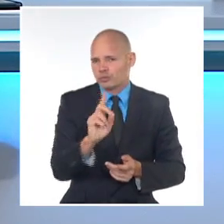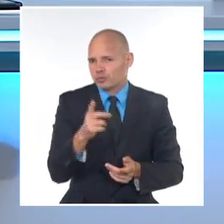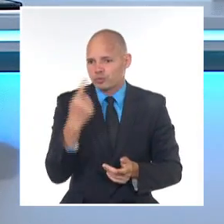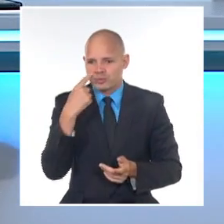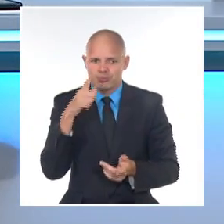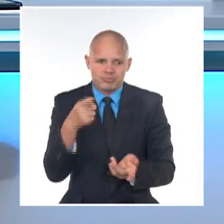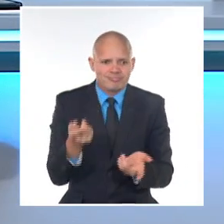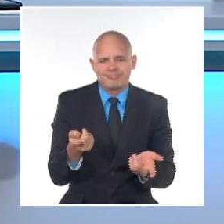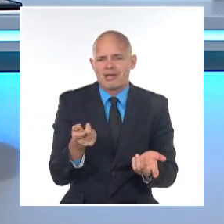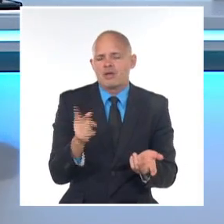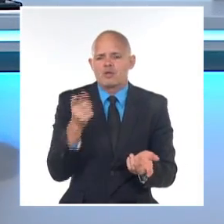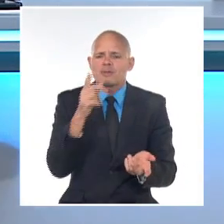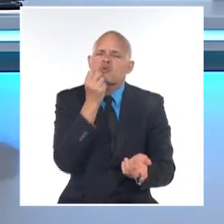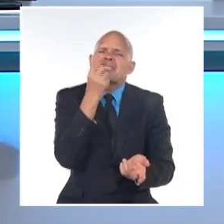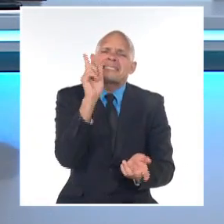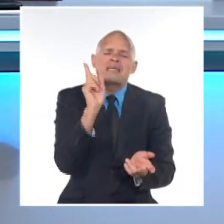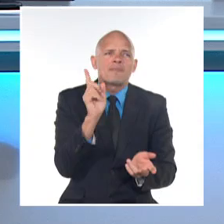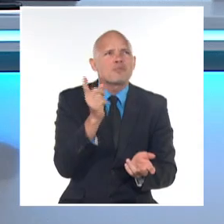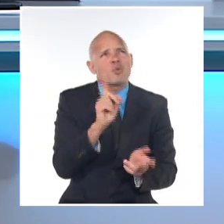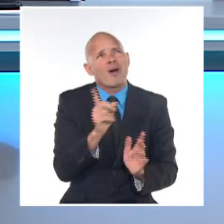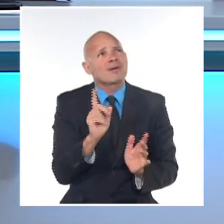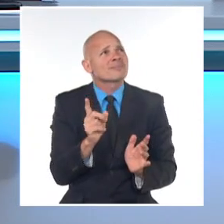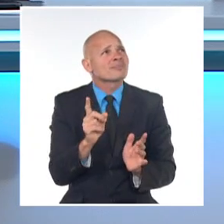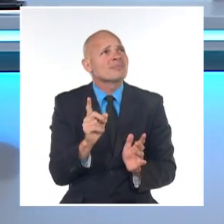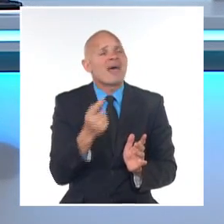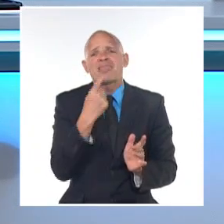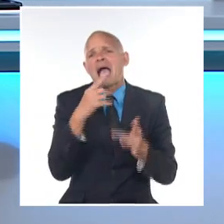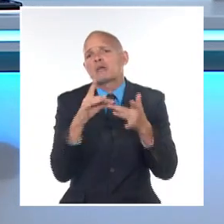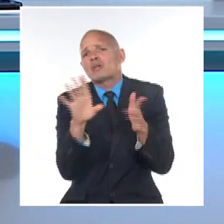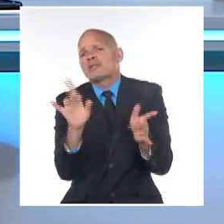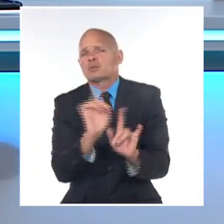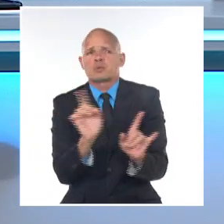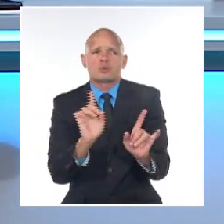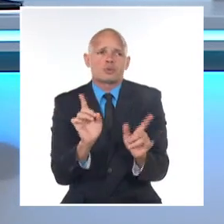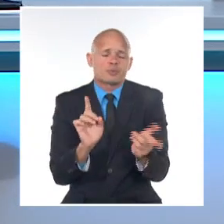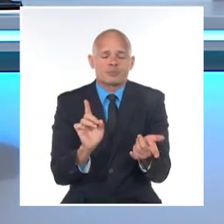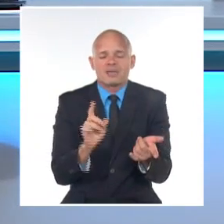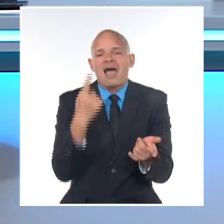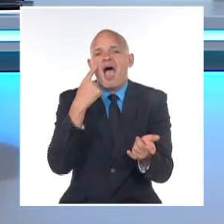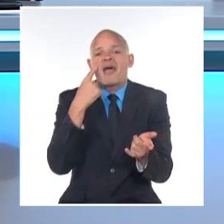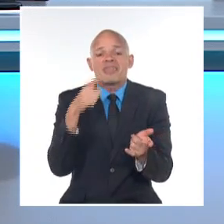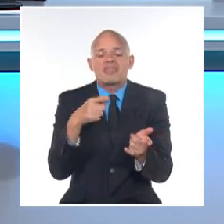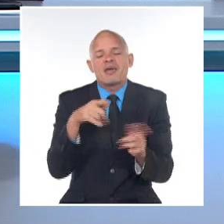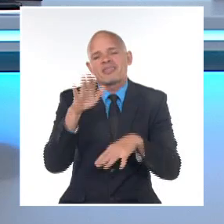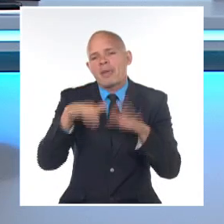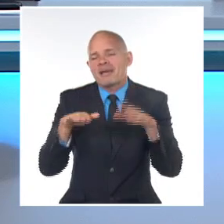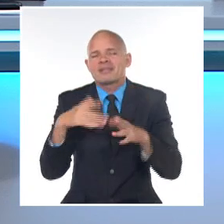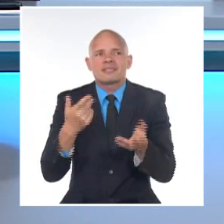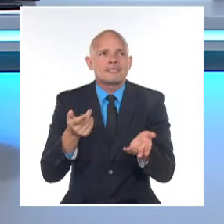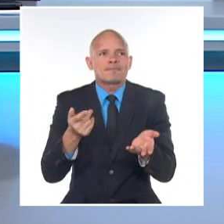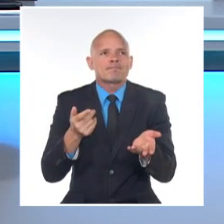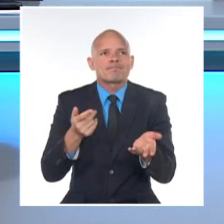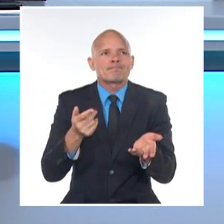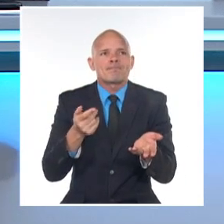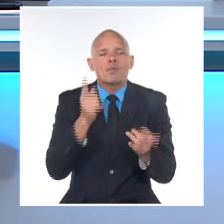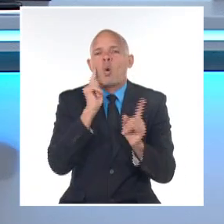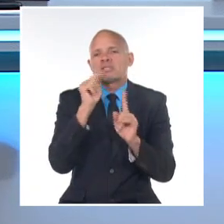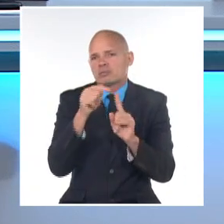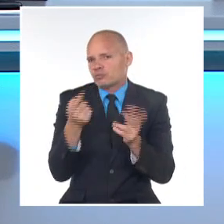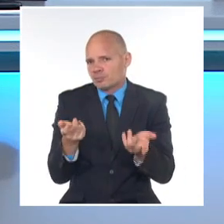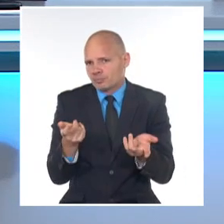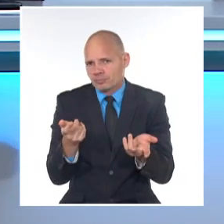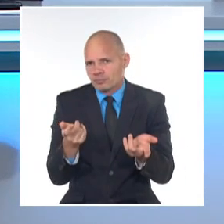sea, que tampoco son tan casuales, pero que no tienen la intencionalidad de lograr lo que el ejército americano está indicando como acciones de la guerra